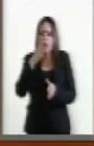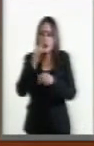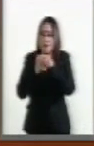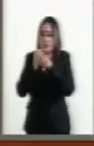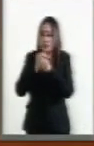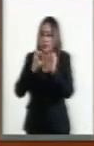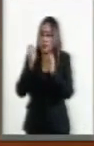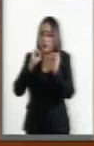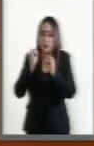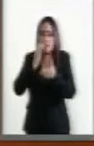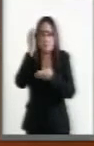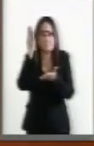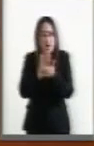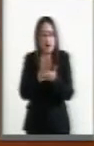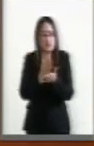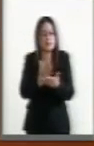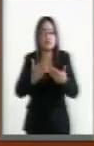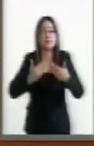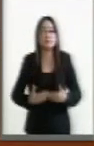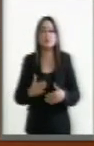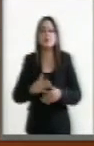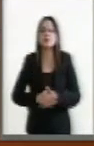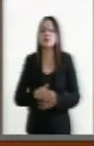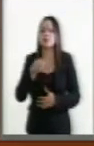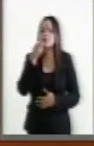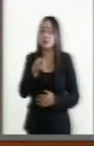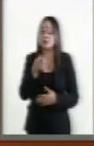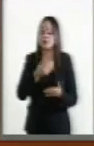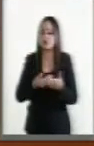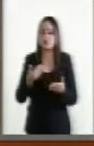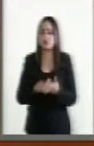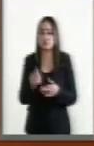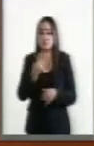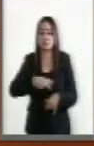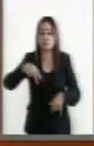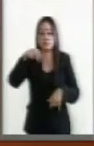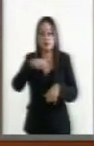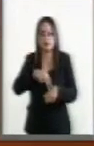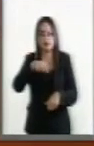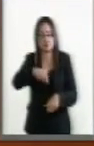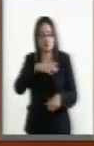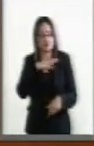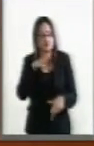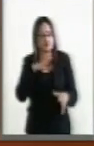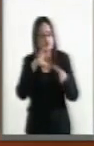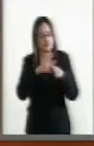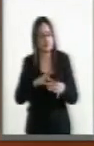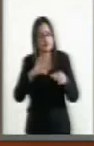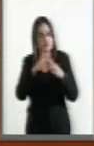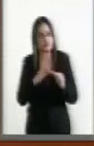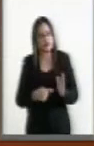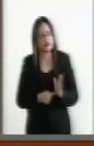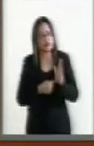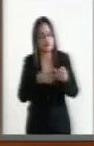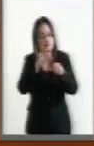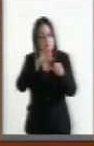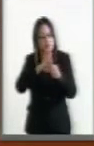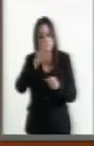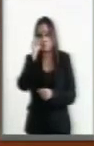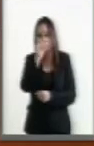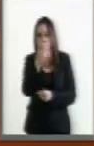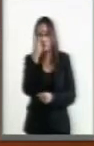las investigaciones. Por eso precisamente vengo a hacer uso de la voz para votar a